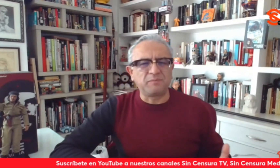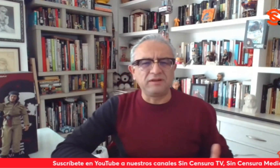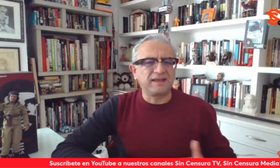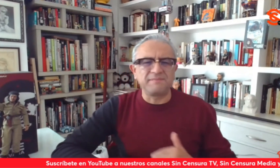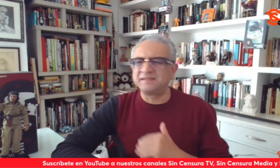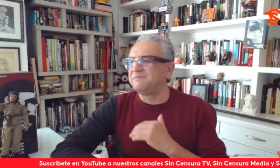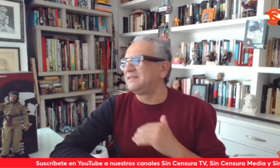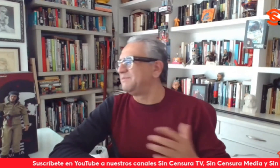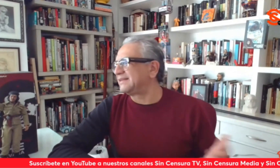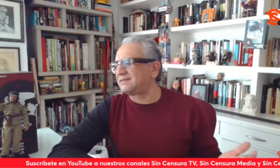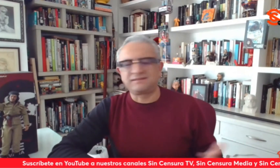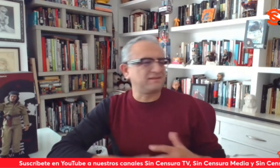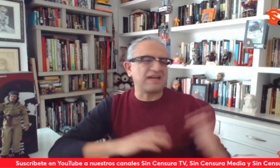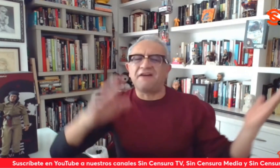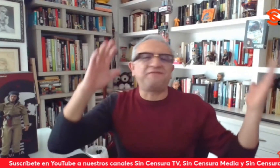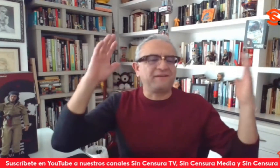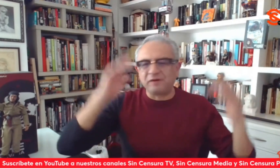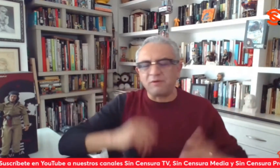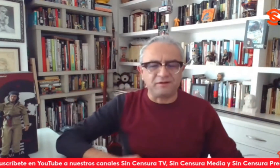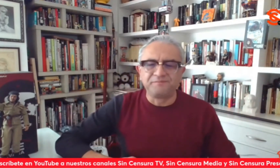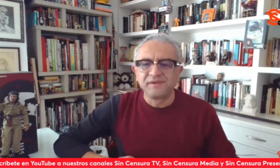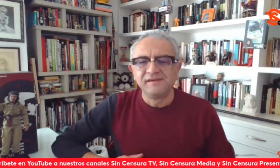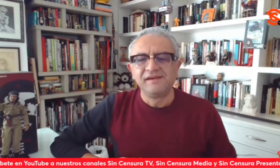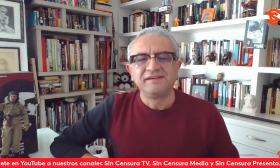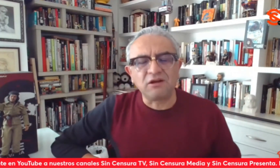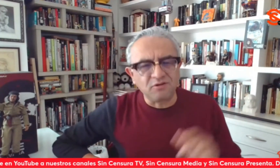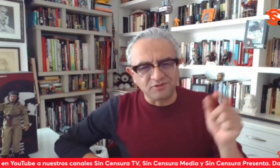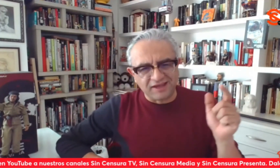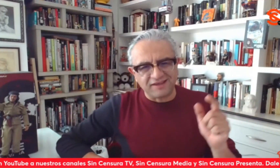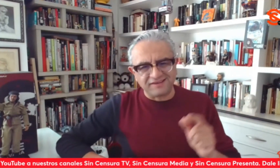la clase política más chafa, pero bueno,